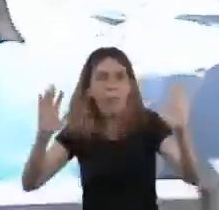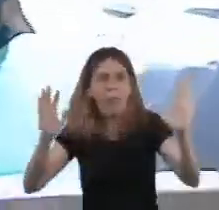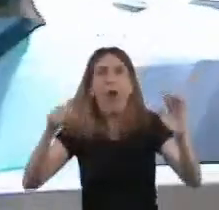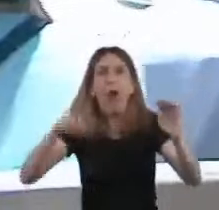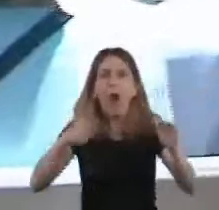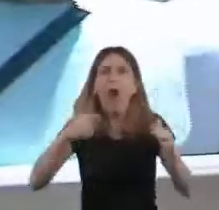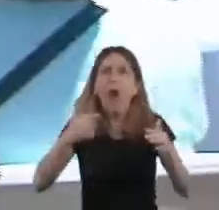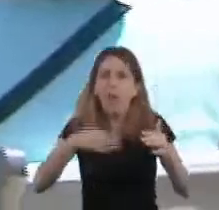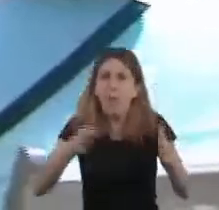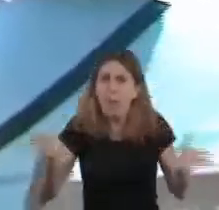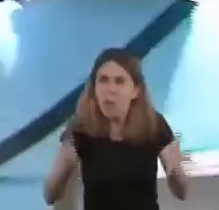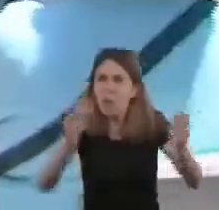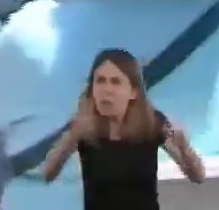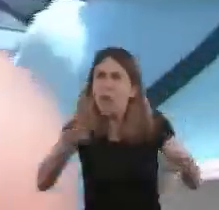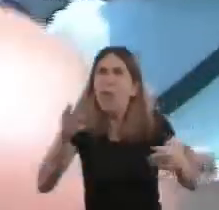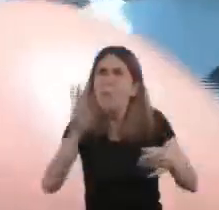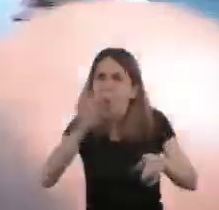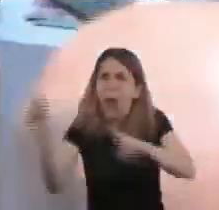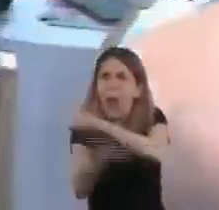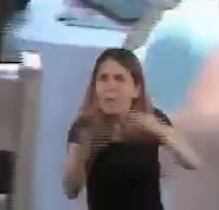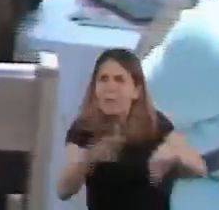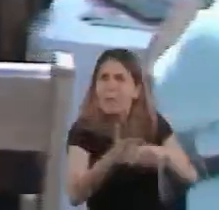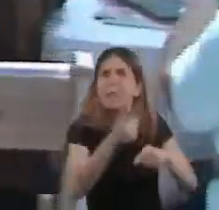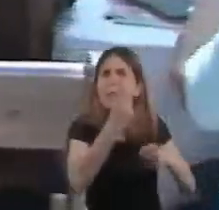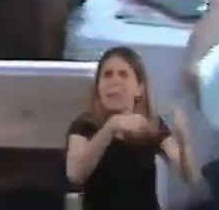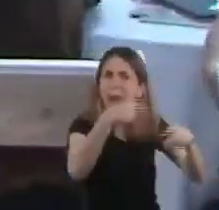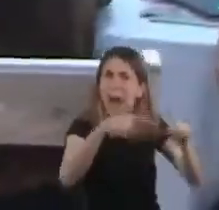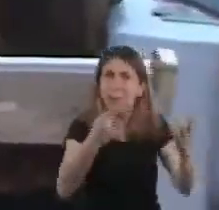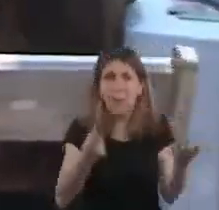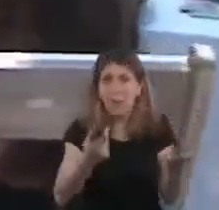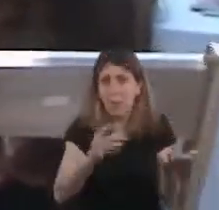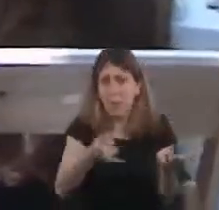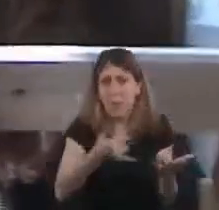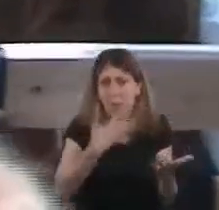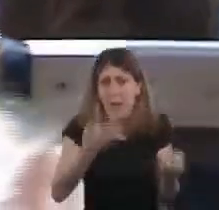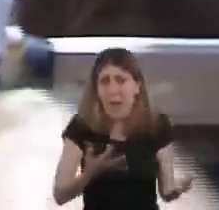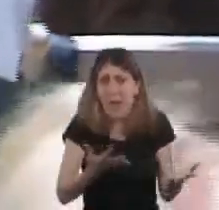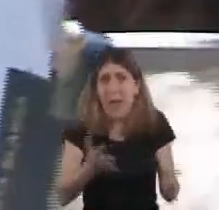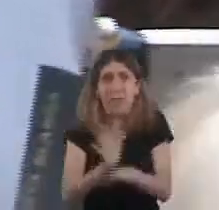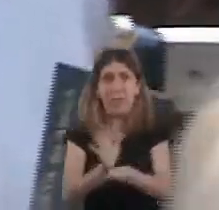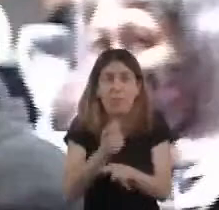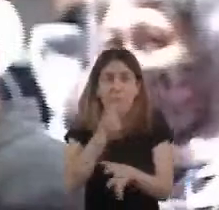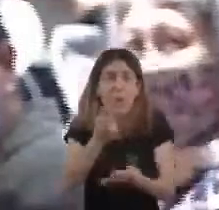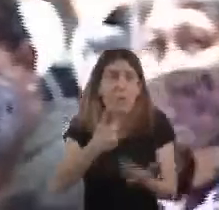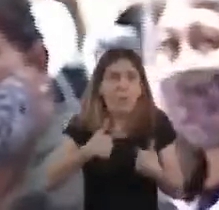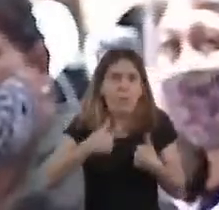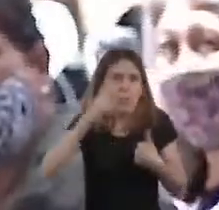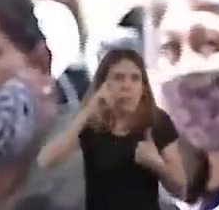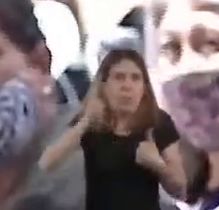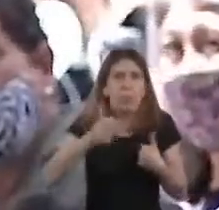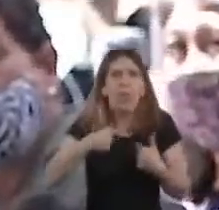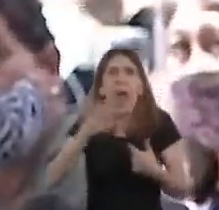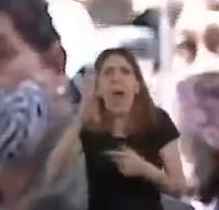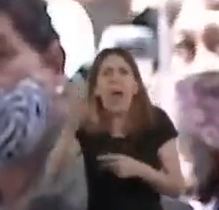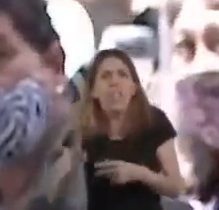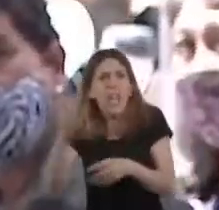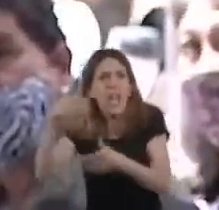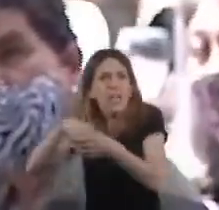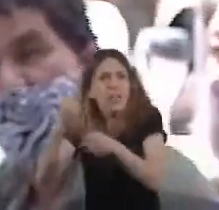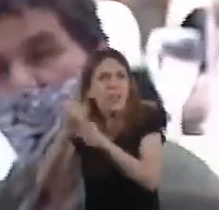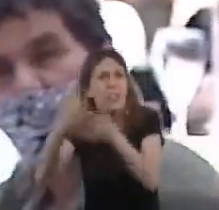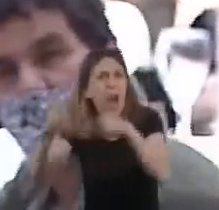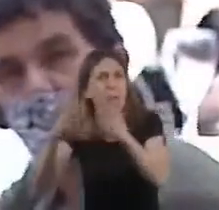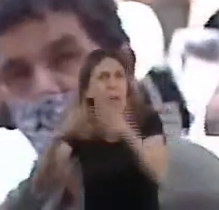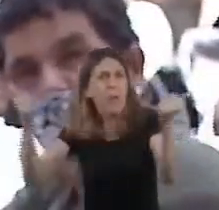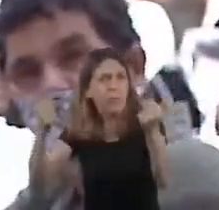las mujeres que vean esto, y esto ocurre evidentemente, porque muchos asienten con su cabeza, eso dice que el ANSES trabaja muy bien